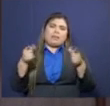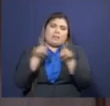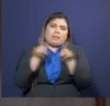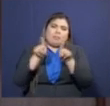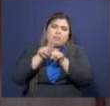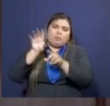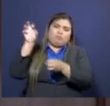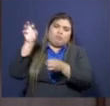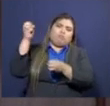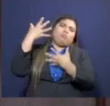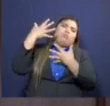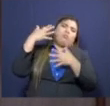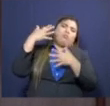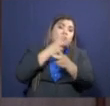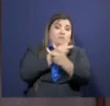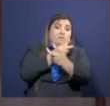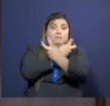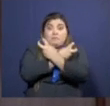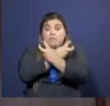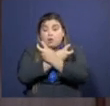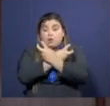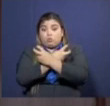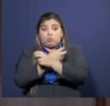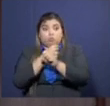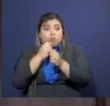Un virus mortal que no avisó,